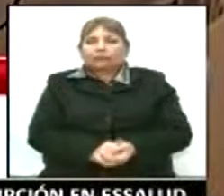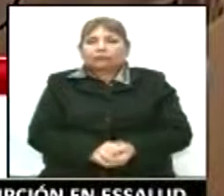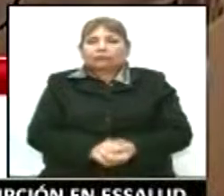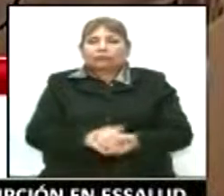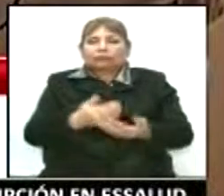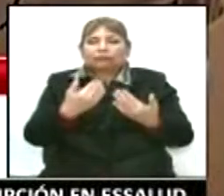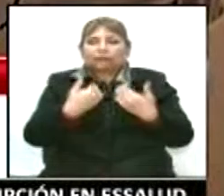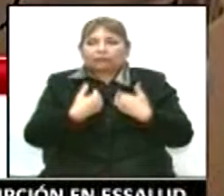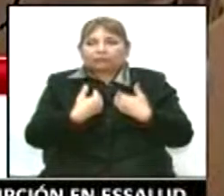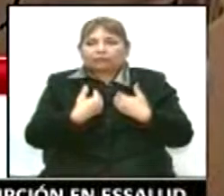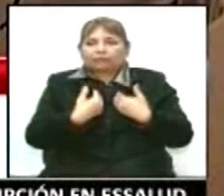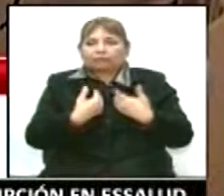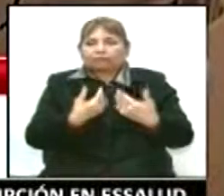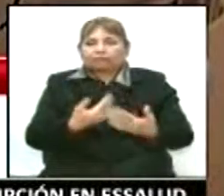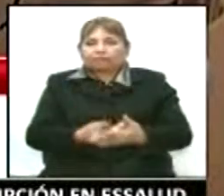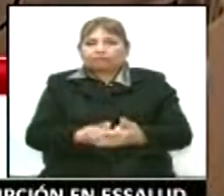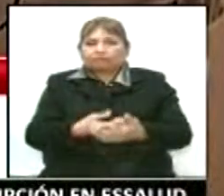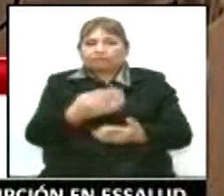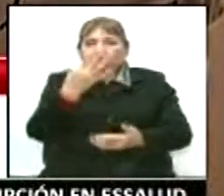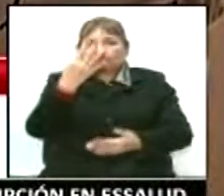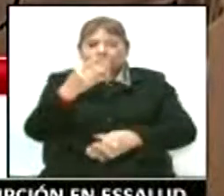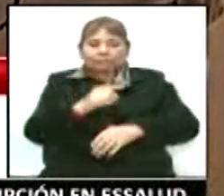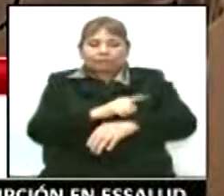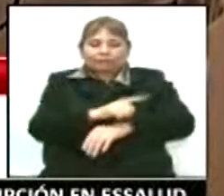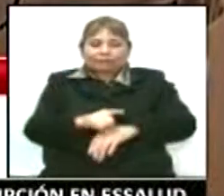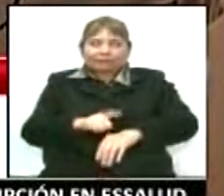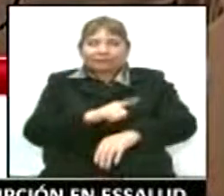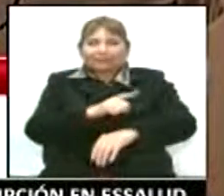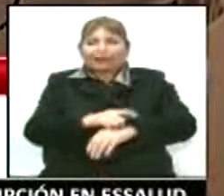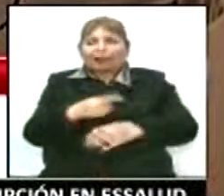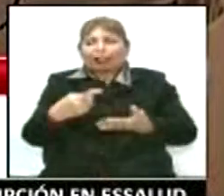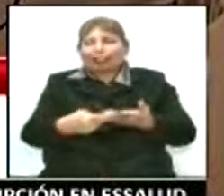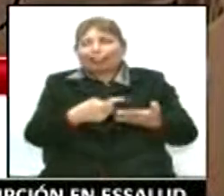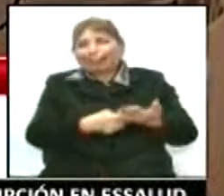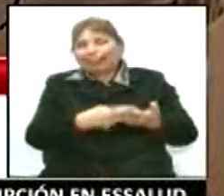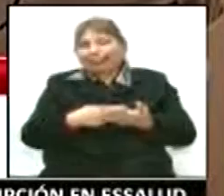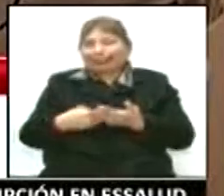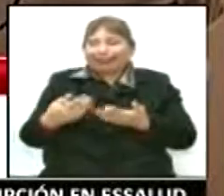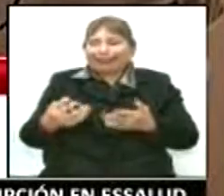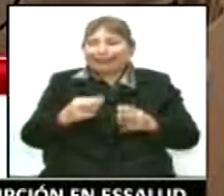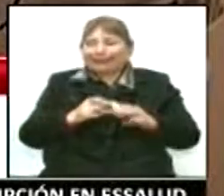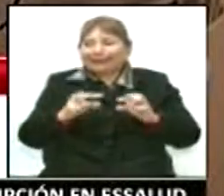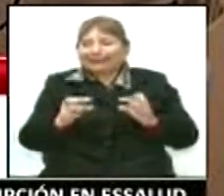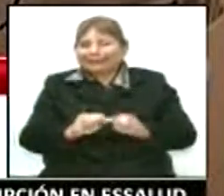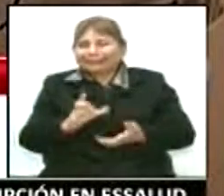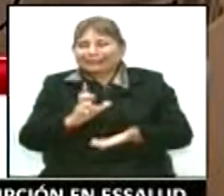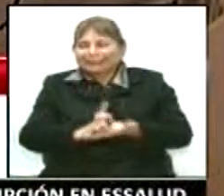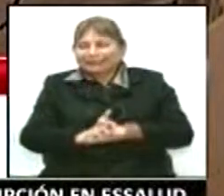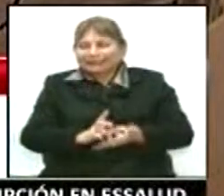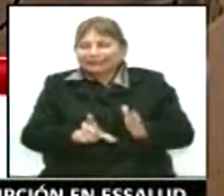prácticamente tenemos 4 horas ya acá debatiendo el proyecto de ley.